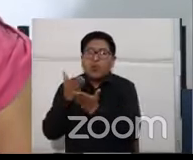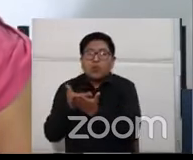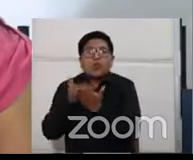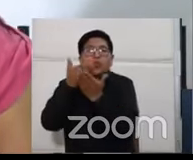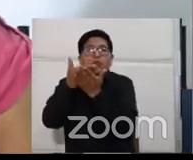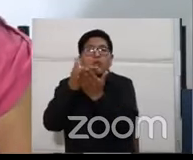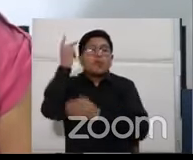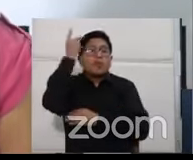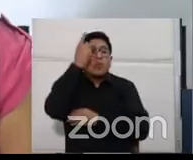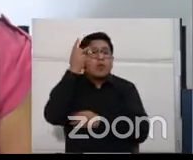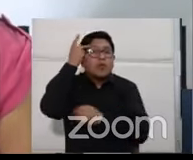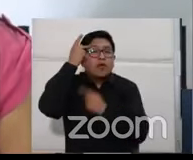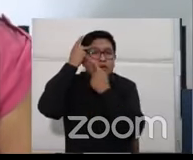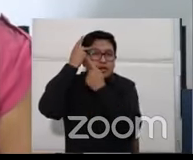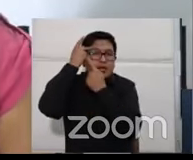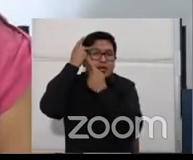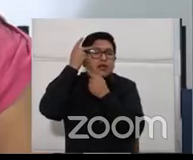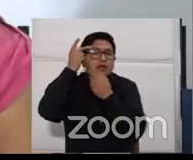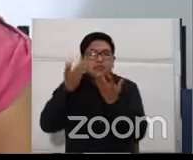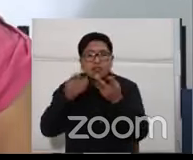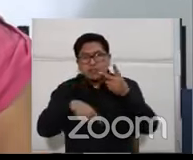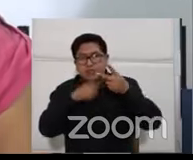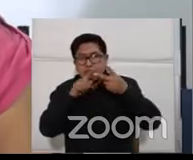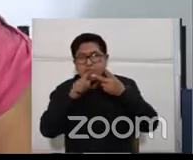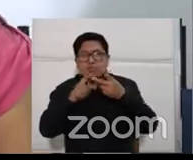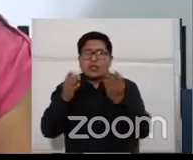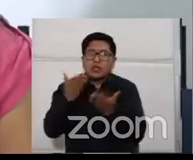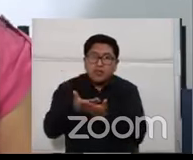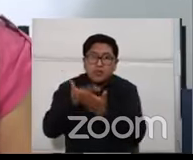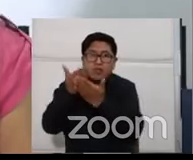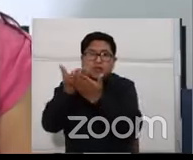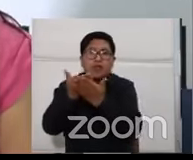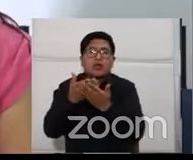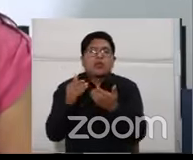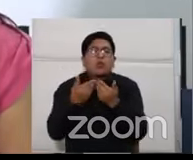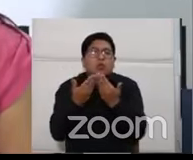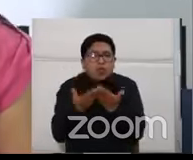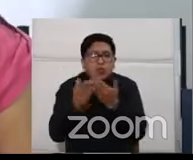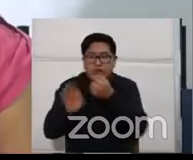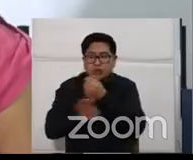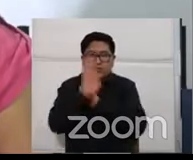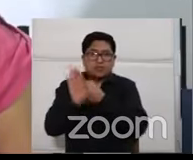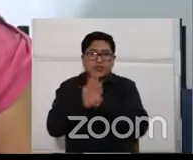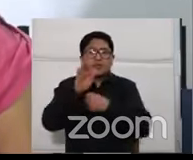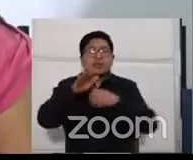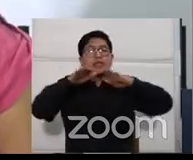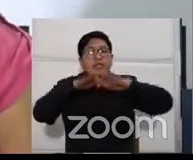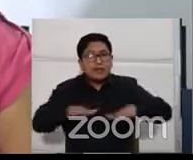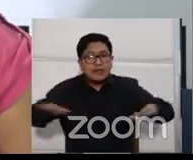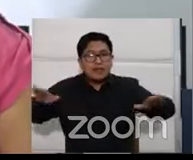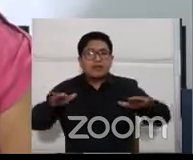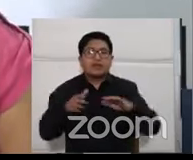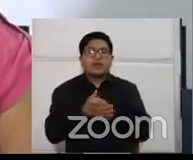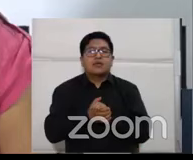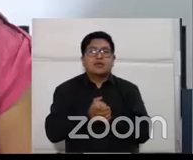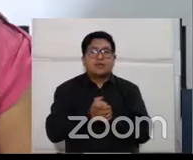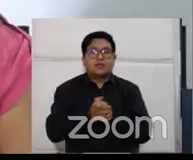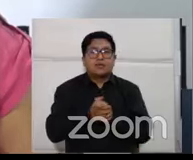públicas de poder proponer medidas de protección afirmativas a niñas niños y adolescentes sin